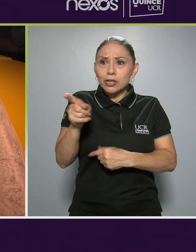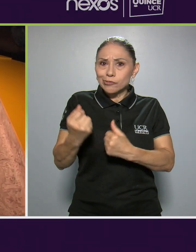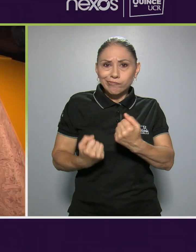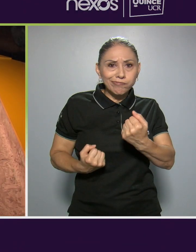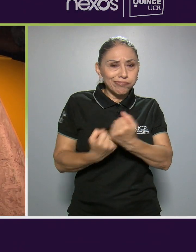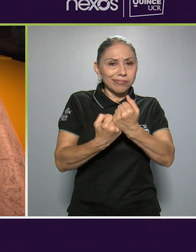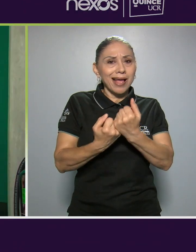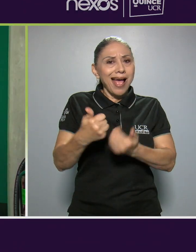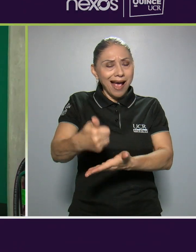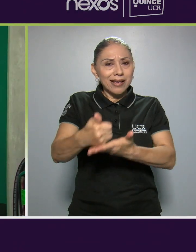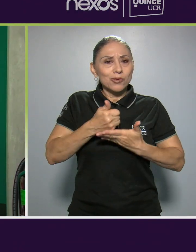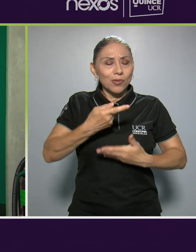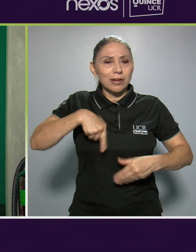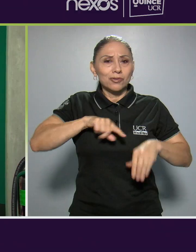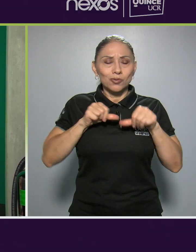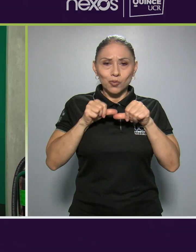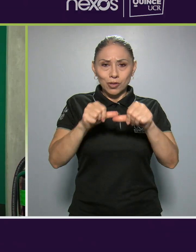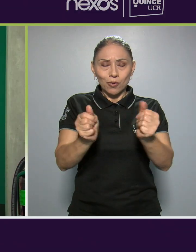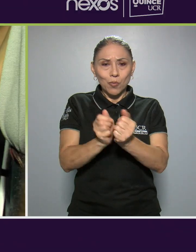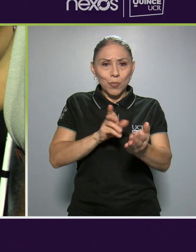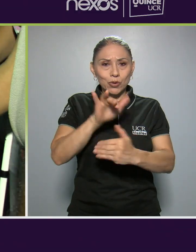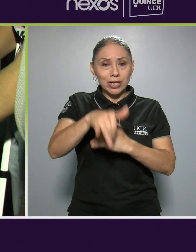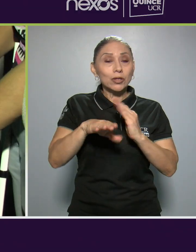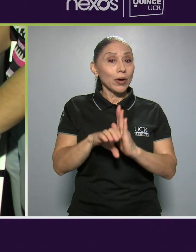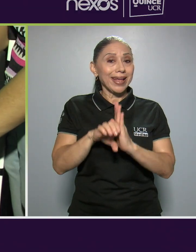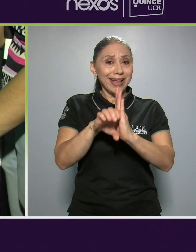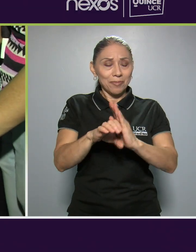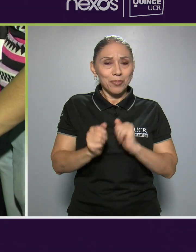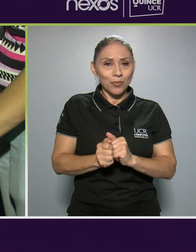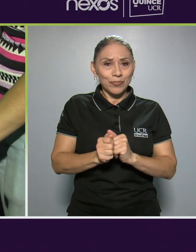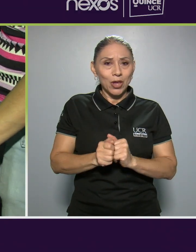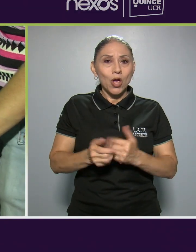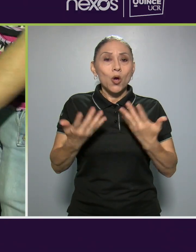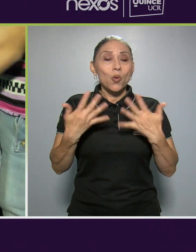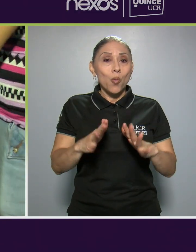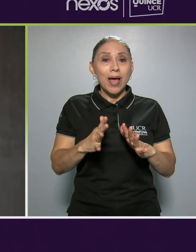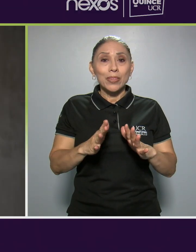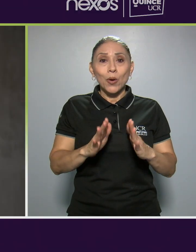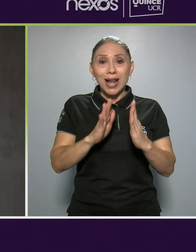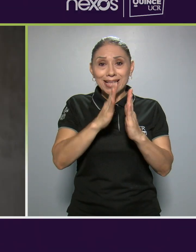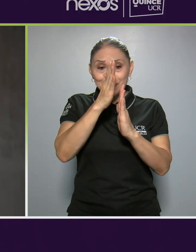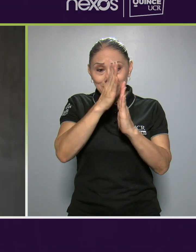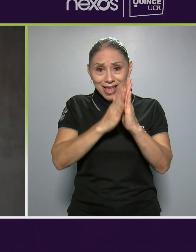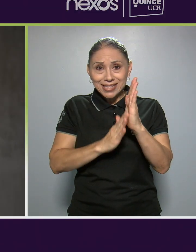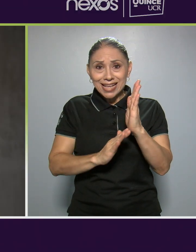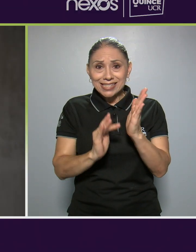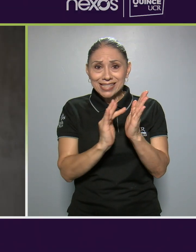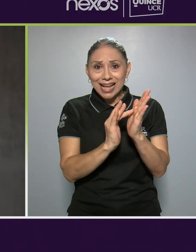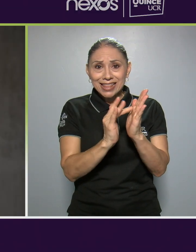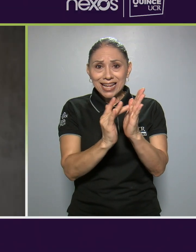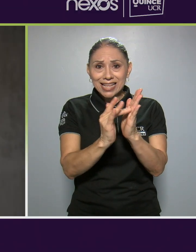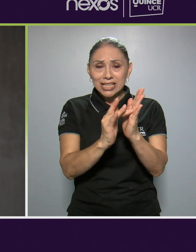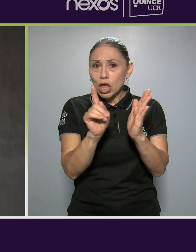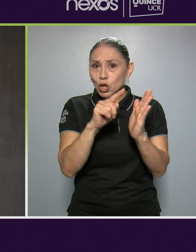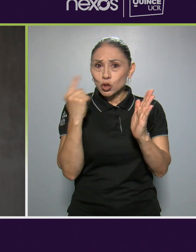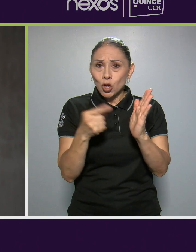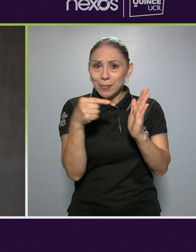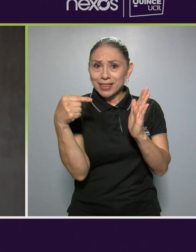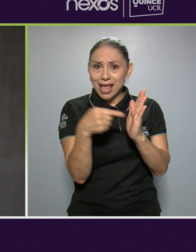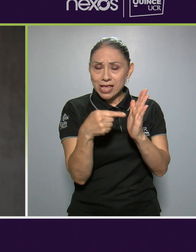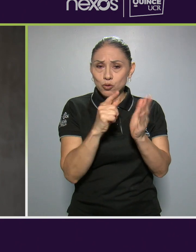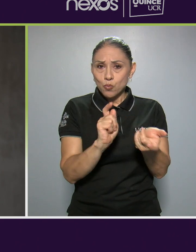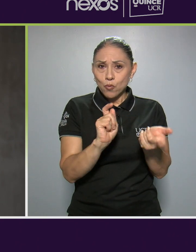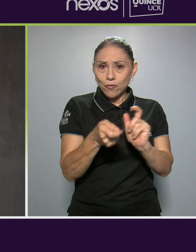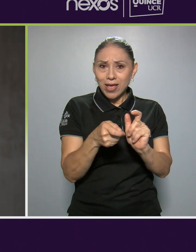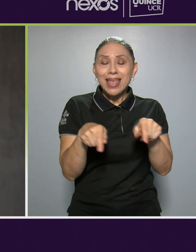a continuar con el proyecto. Por ejemplo, cuando hemos puesto las piezas que son táctiles, hemos ido modificando no solo las piezas, sino la forma en